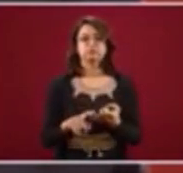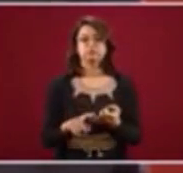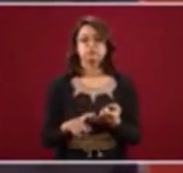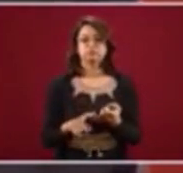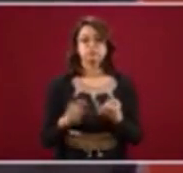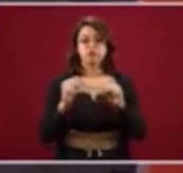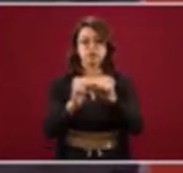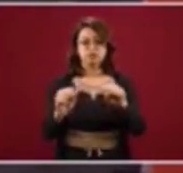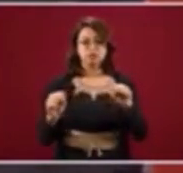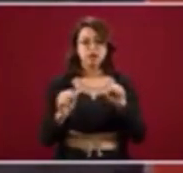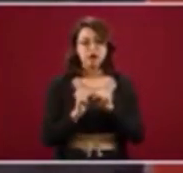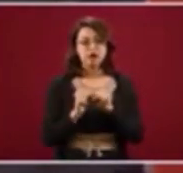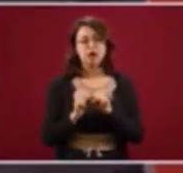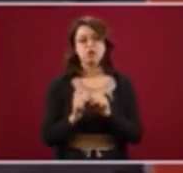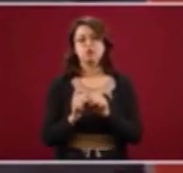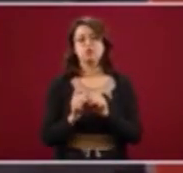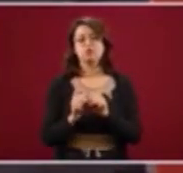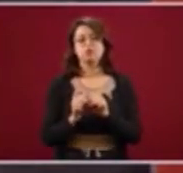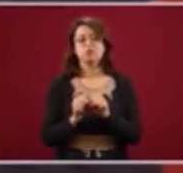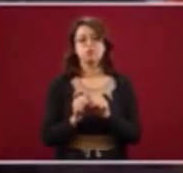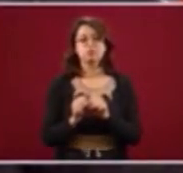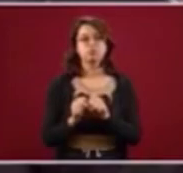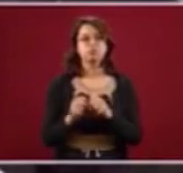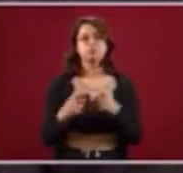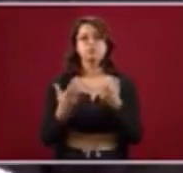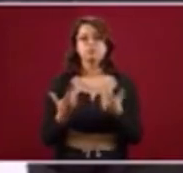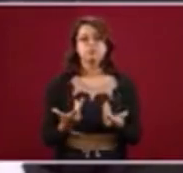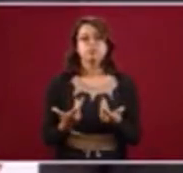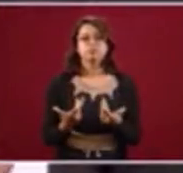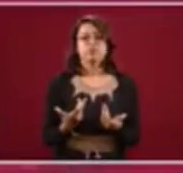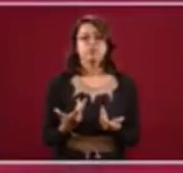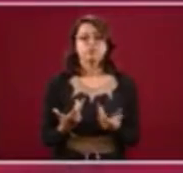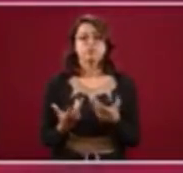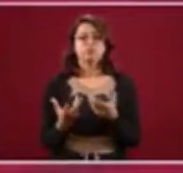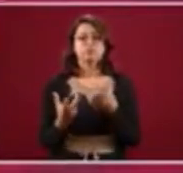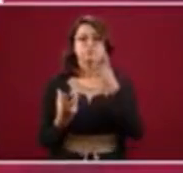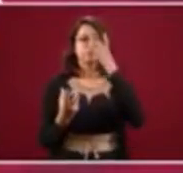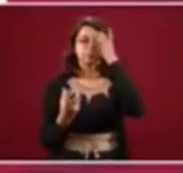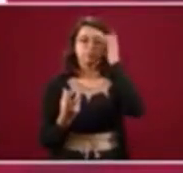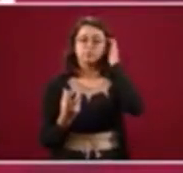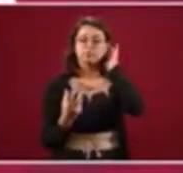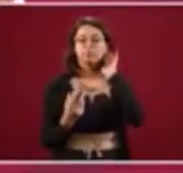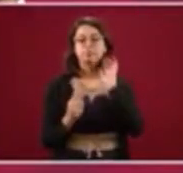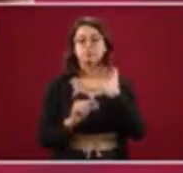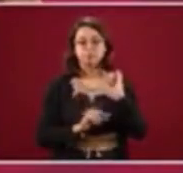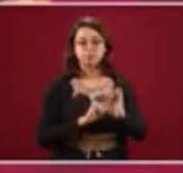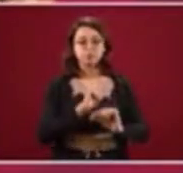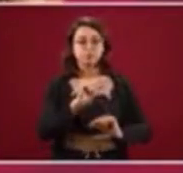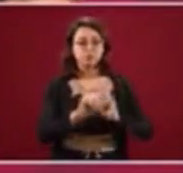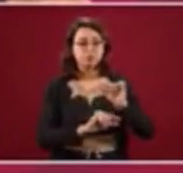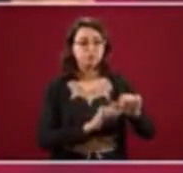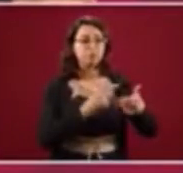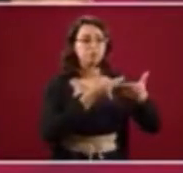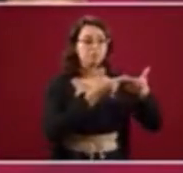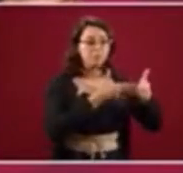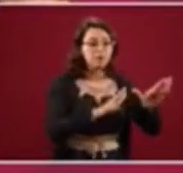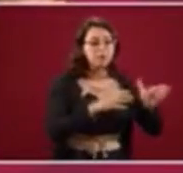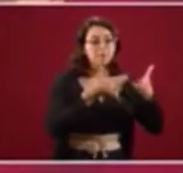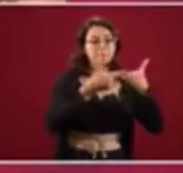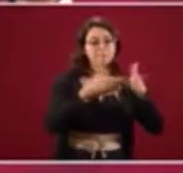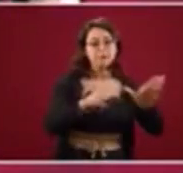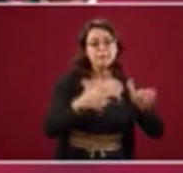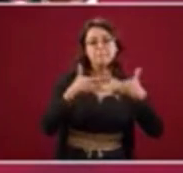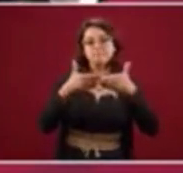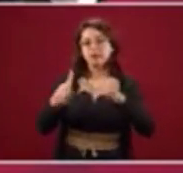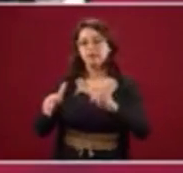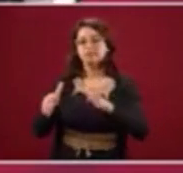los salones, y vamos a ir poco a poco abriendo esa parte